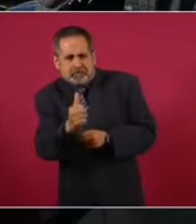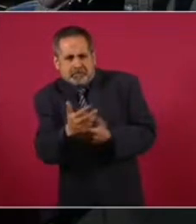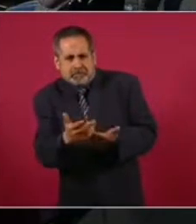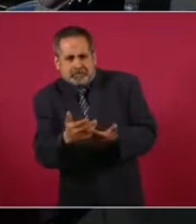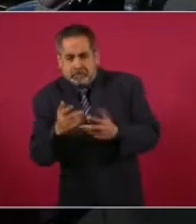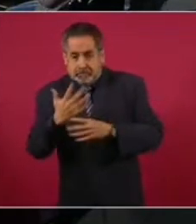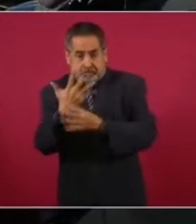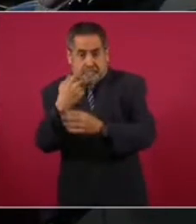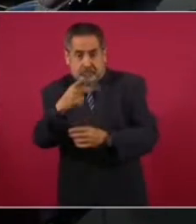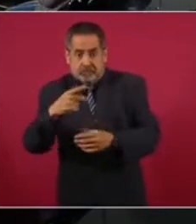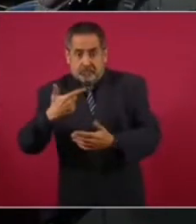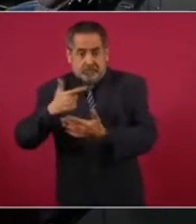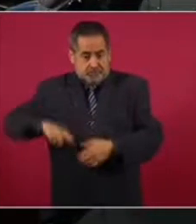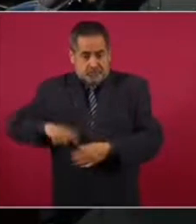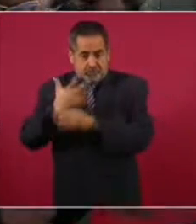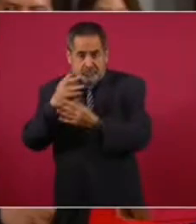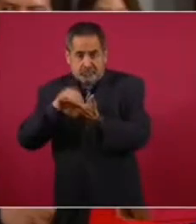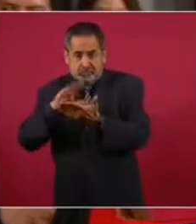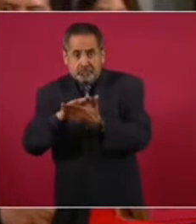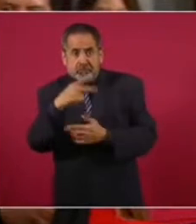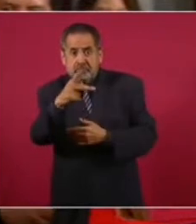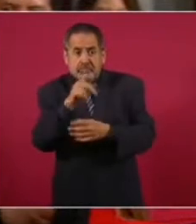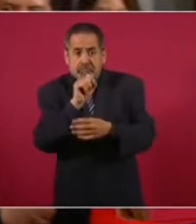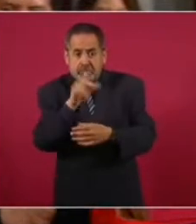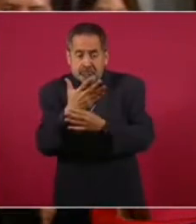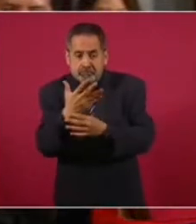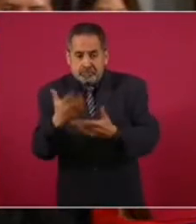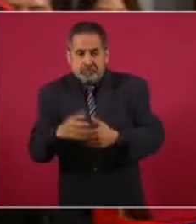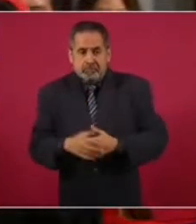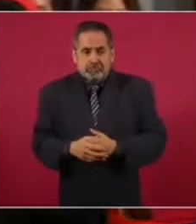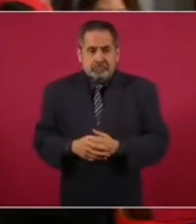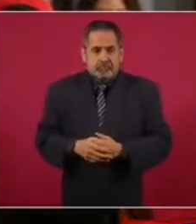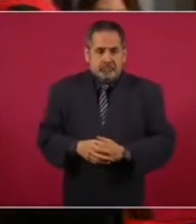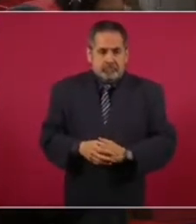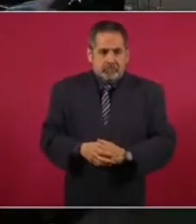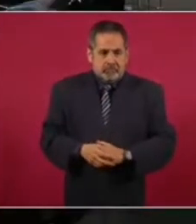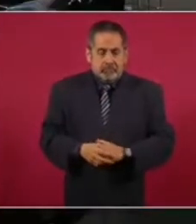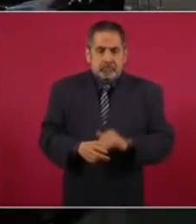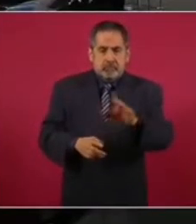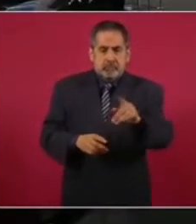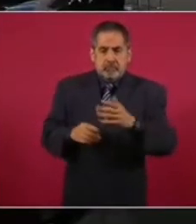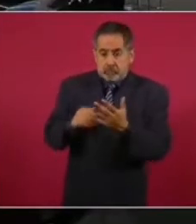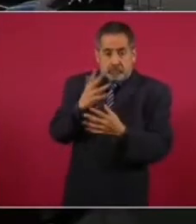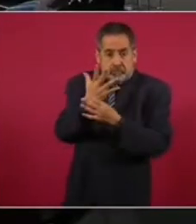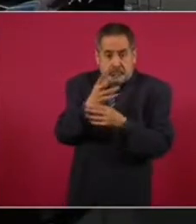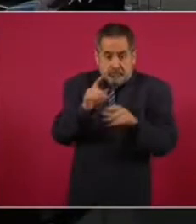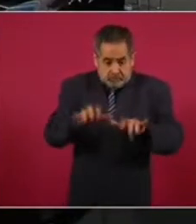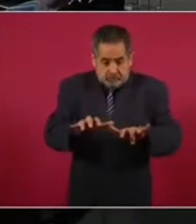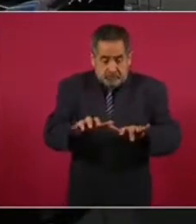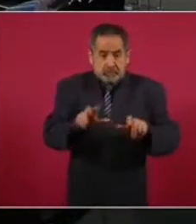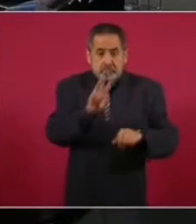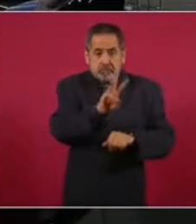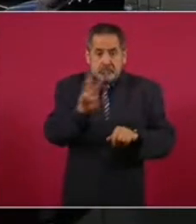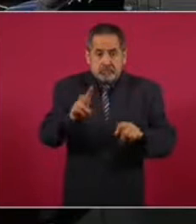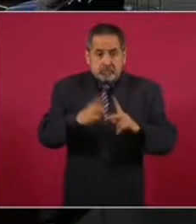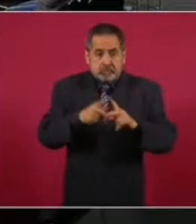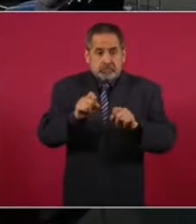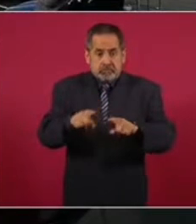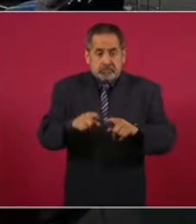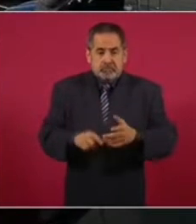cifras en de su los gobierno. Datos. Pero es que son sus datos, señor presidente. A ver, te muestro mis datos. Pero es que yo los saqué de su, Y